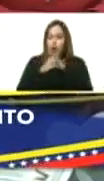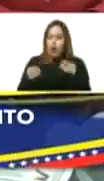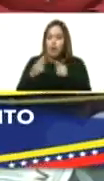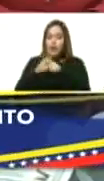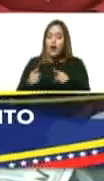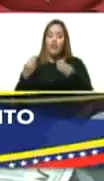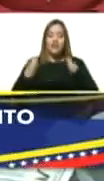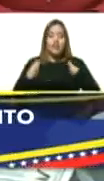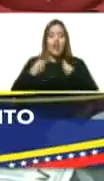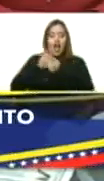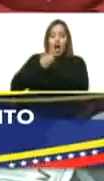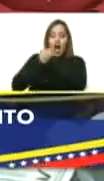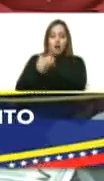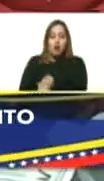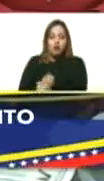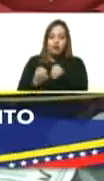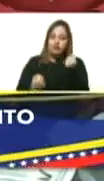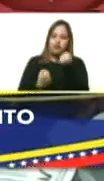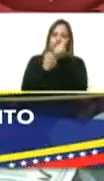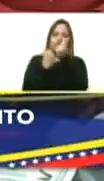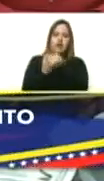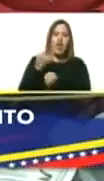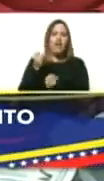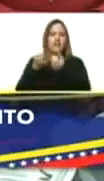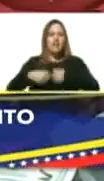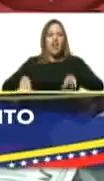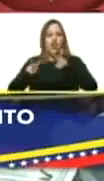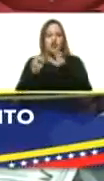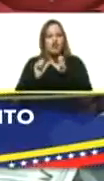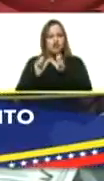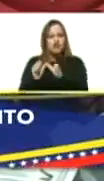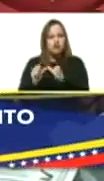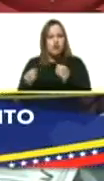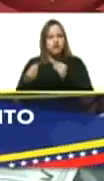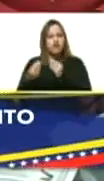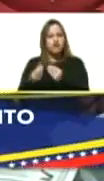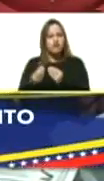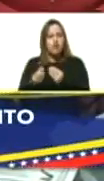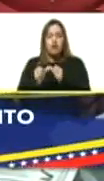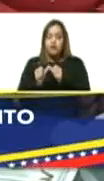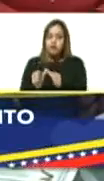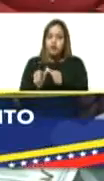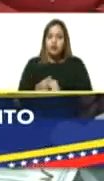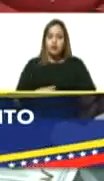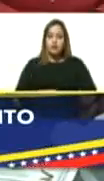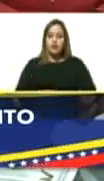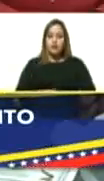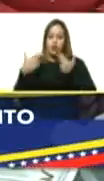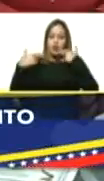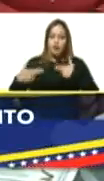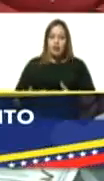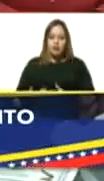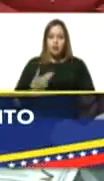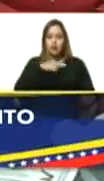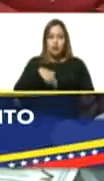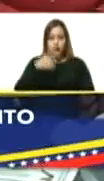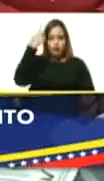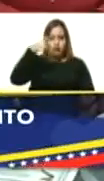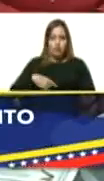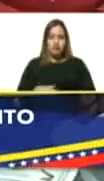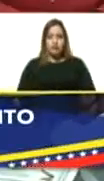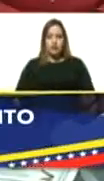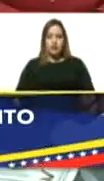el amor, la solidaridad son los valores que siguen preservando la razón de ser de la especie humana, de lo que somos nosotros